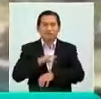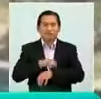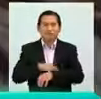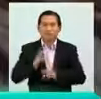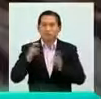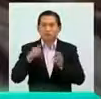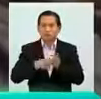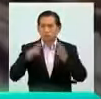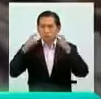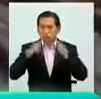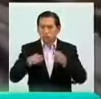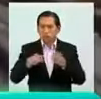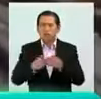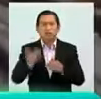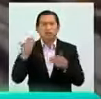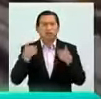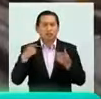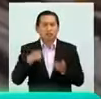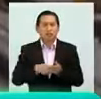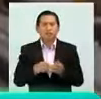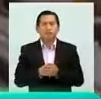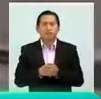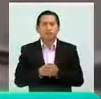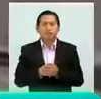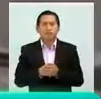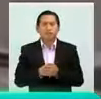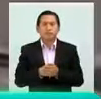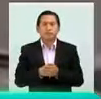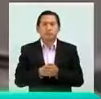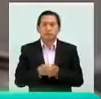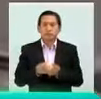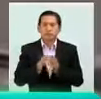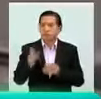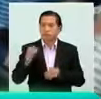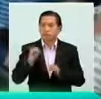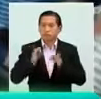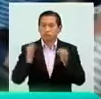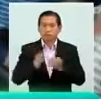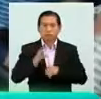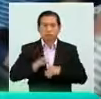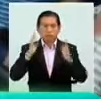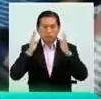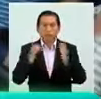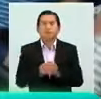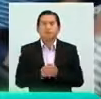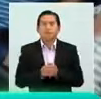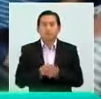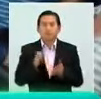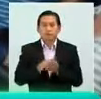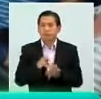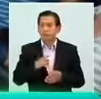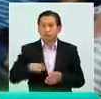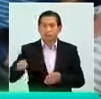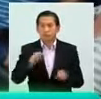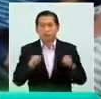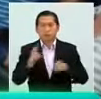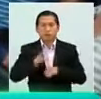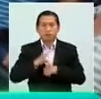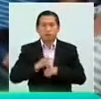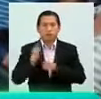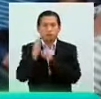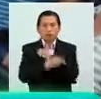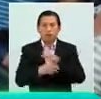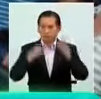el marco de las investigaciones que se llevan a cabo. Pidieron a la institución cívica estar en alerta. Por ello, el Movimiento Cívico Nacional